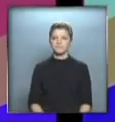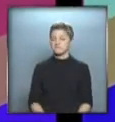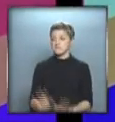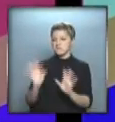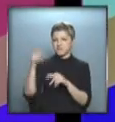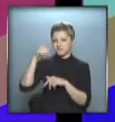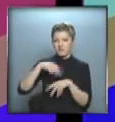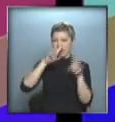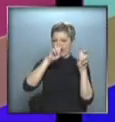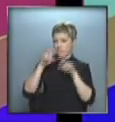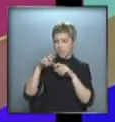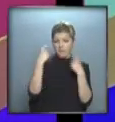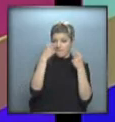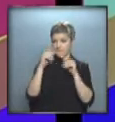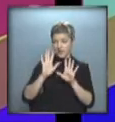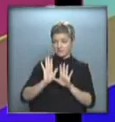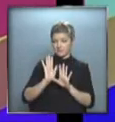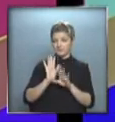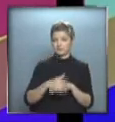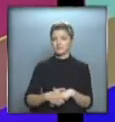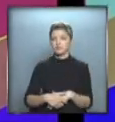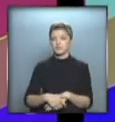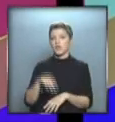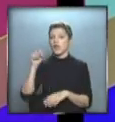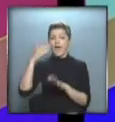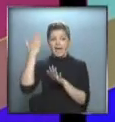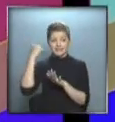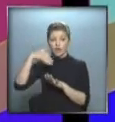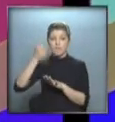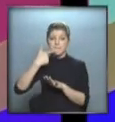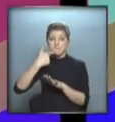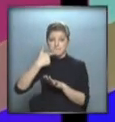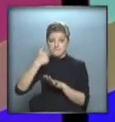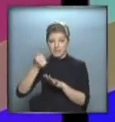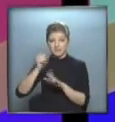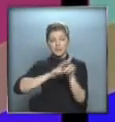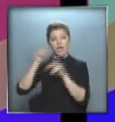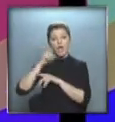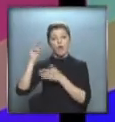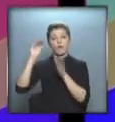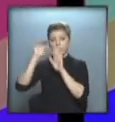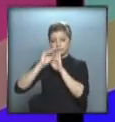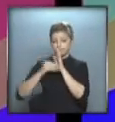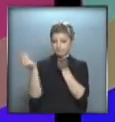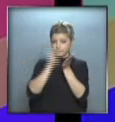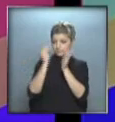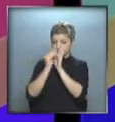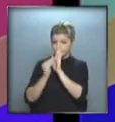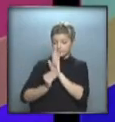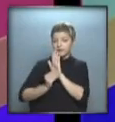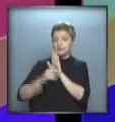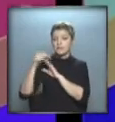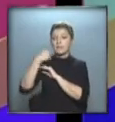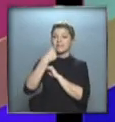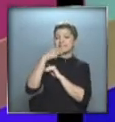No tiene nada que ver, dije, son dos cosas distintas. Con él hice un acuerdo por el cual agregamos a algunos dirigentes en la lista sin que eso signifique que el